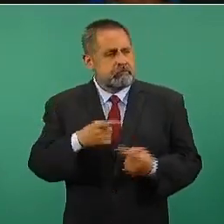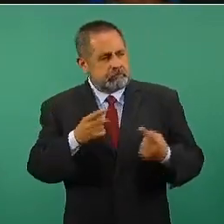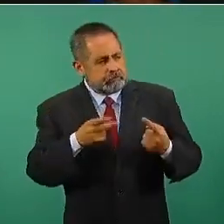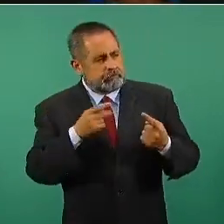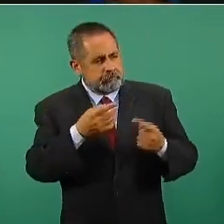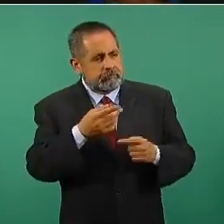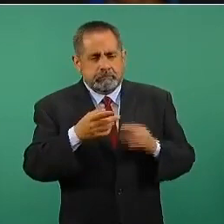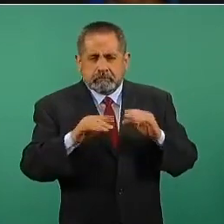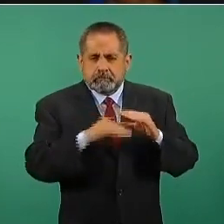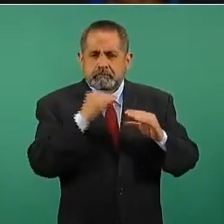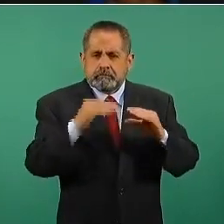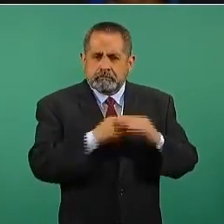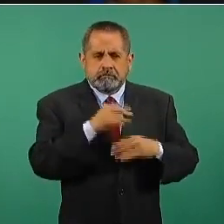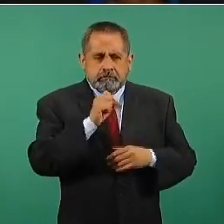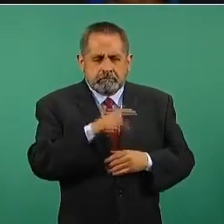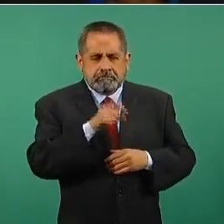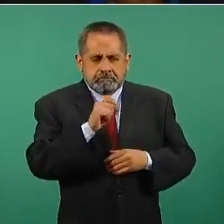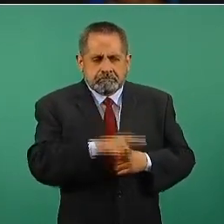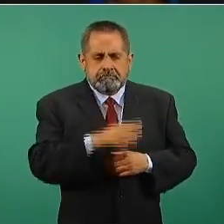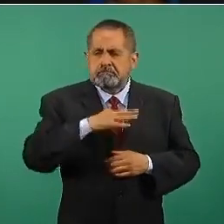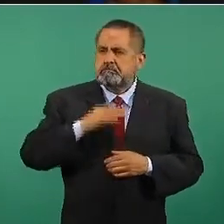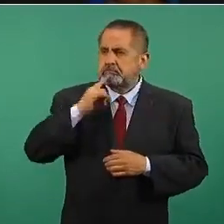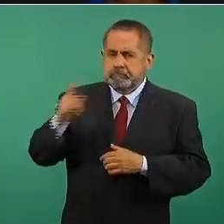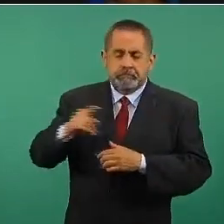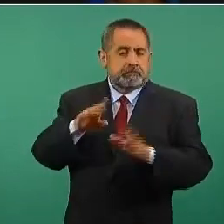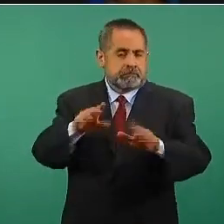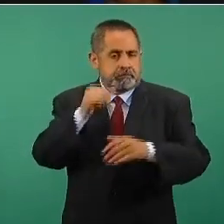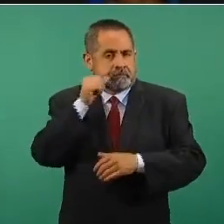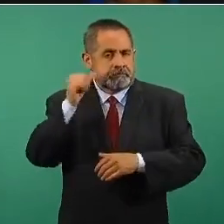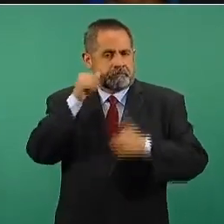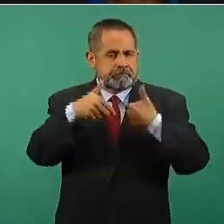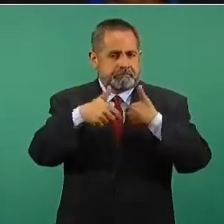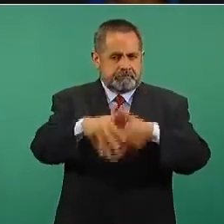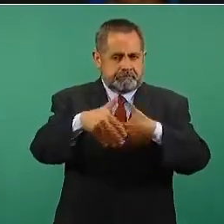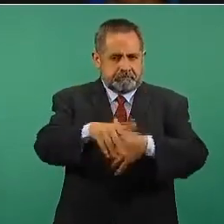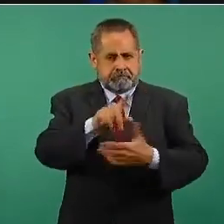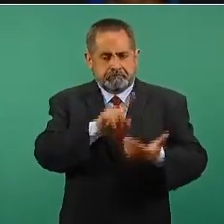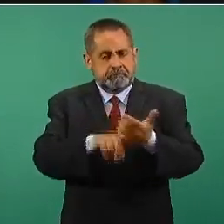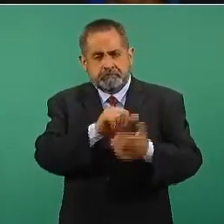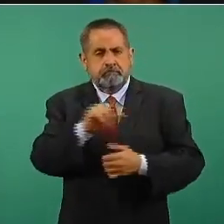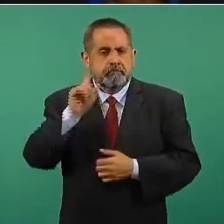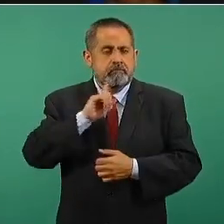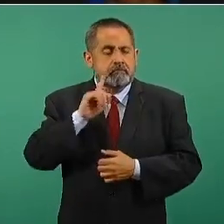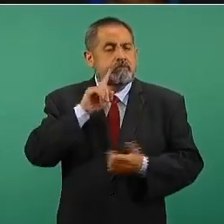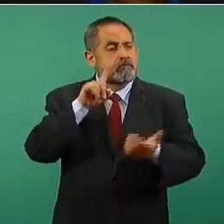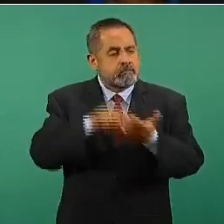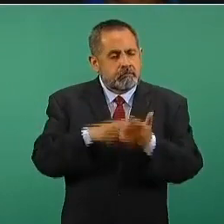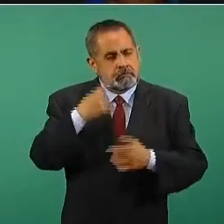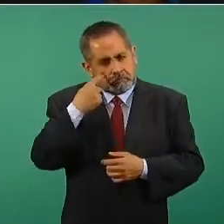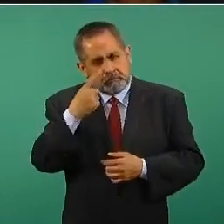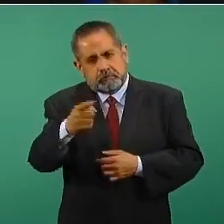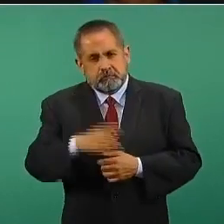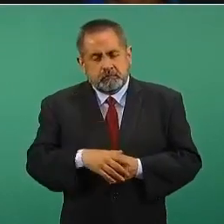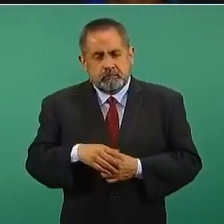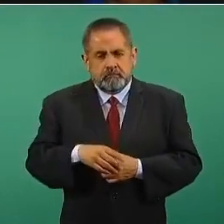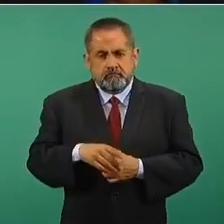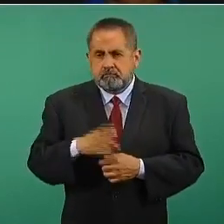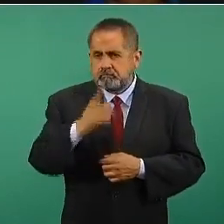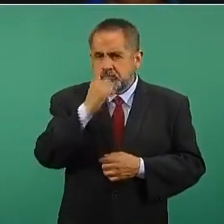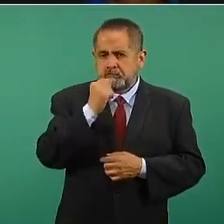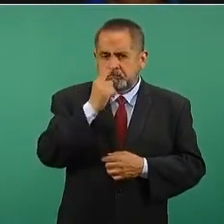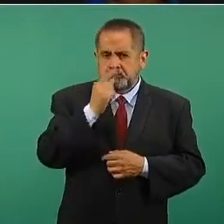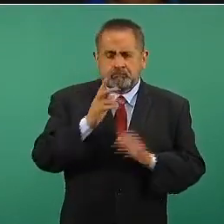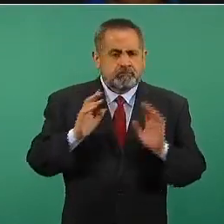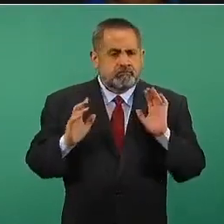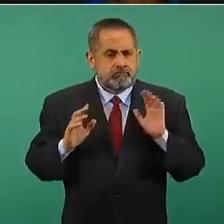en redes sociales. El día de ayer en la manifestación feminista se ve como los policías, usted bien lo menciona,